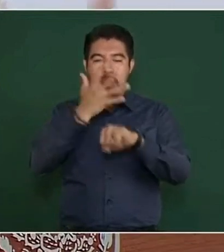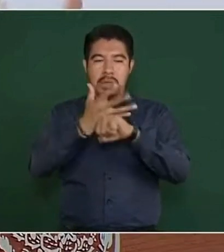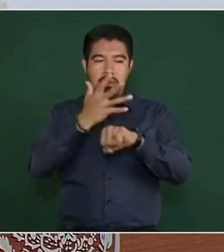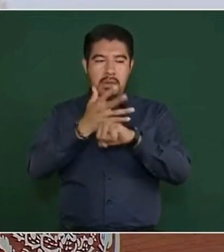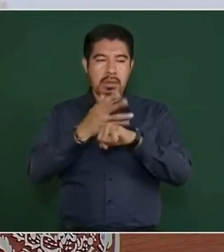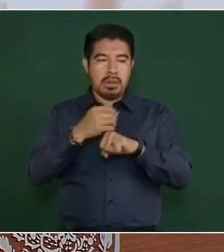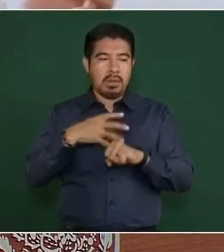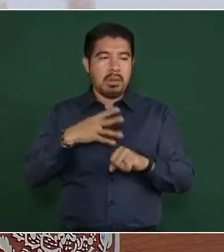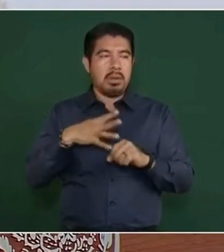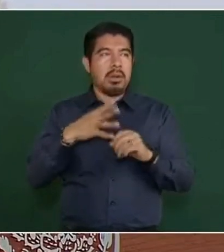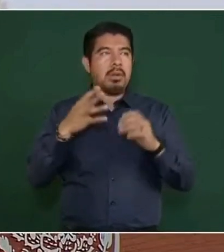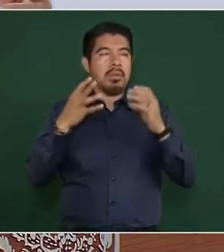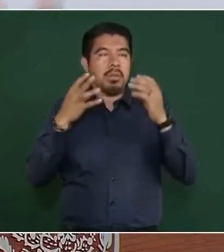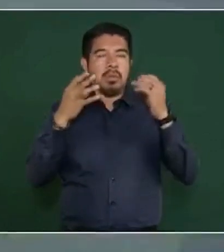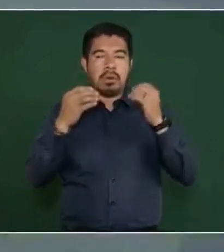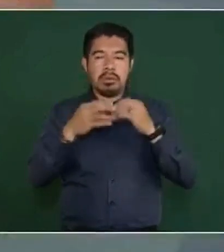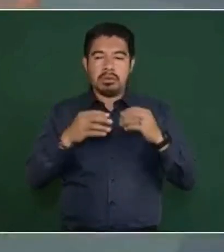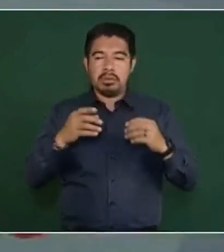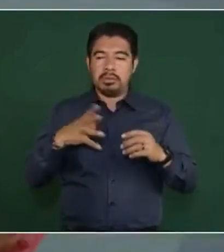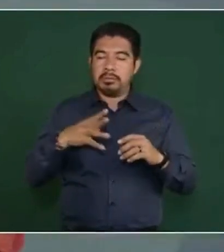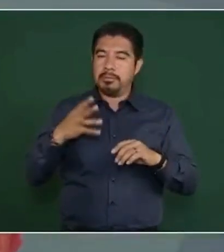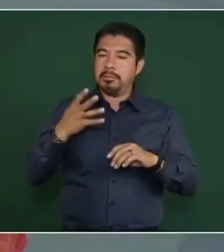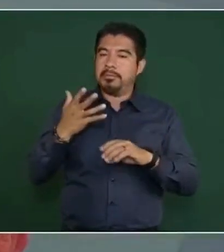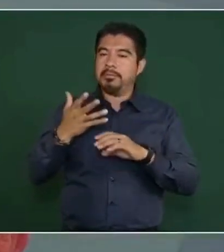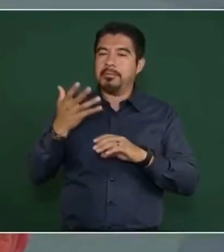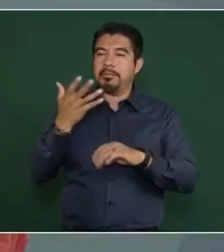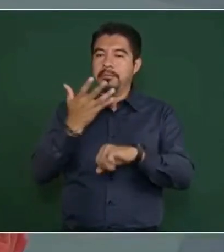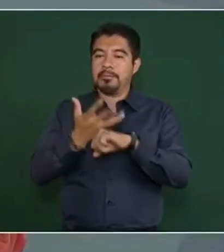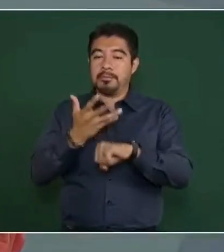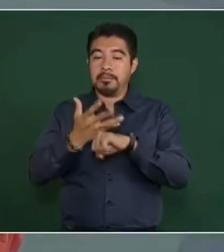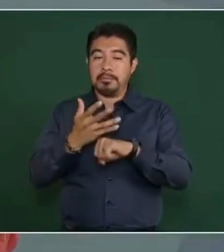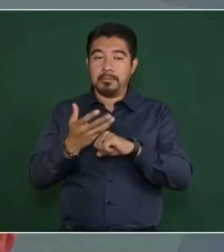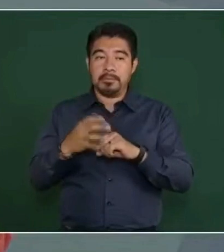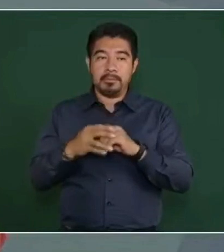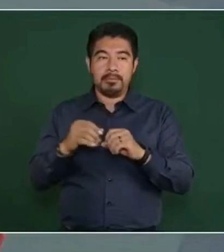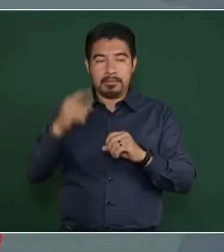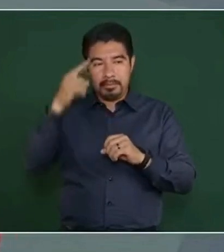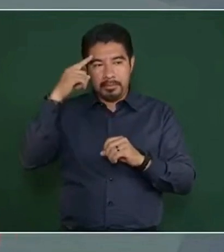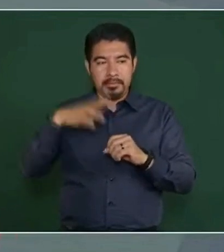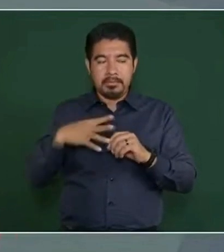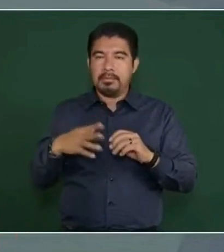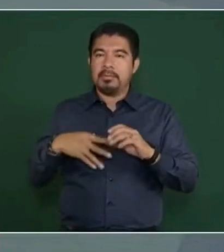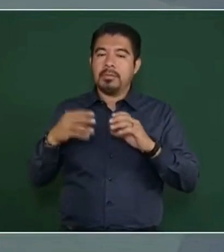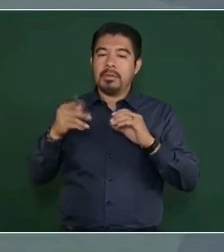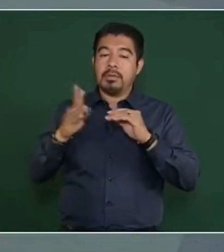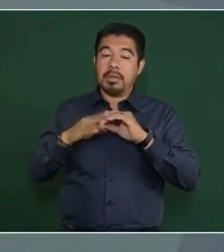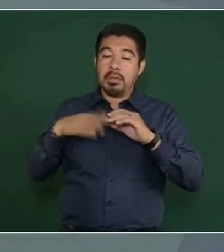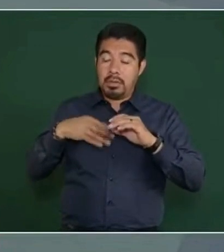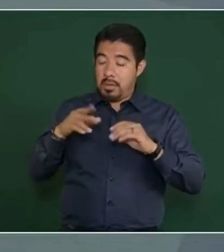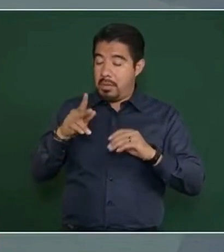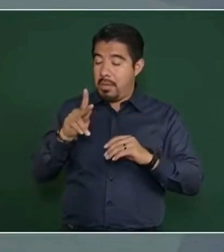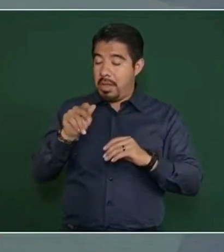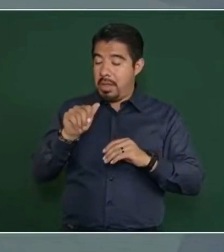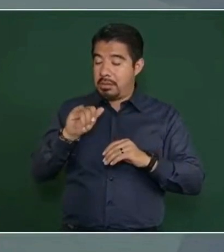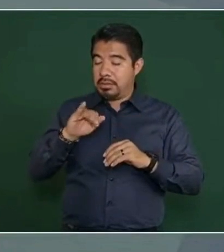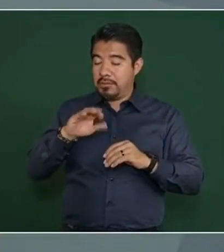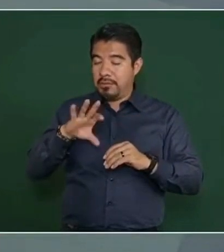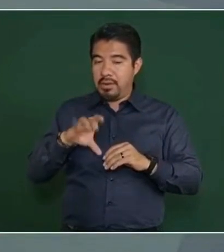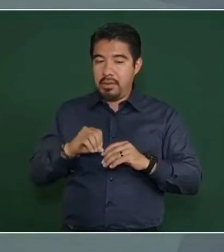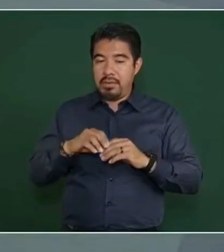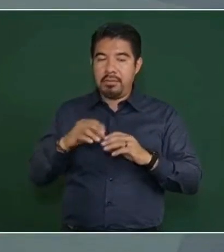mucho circulante, mucho dinero en Estados Unidos, pero estaban los puertos del Pacífico llenos de